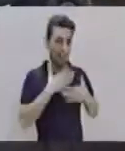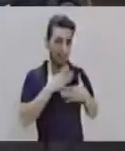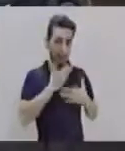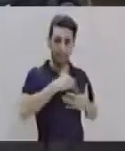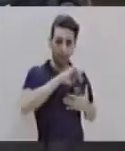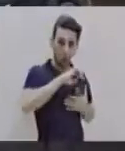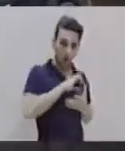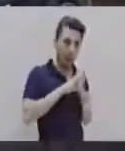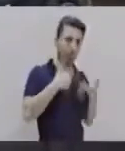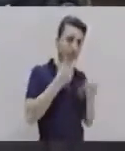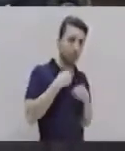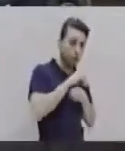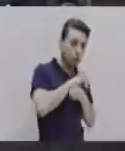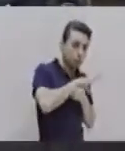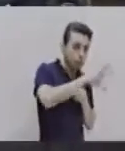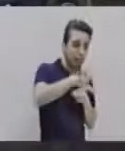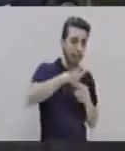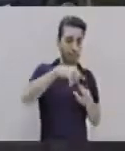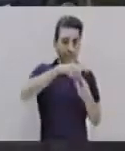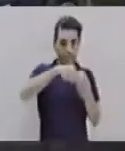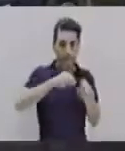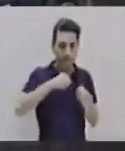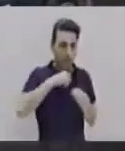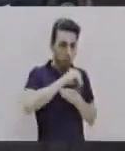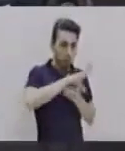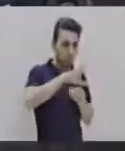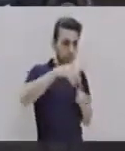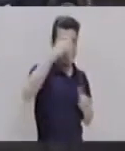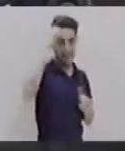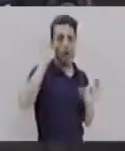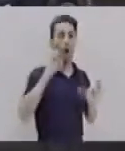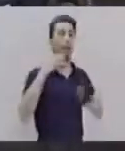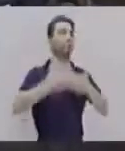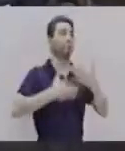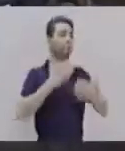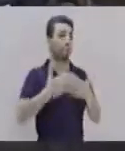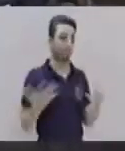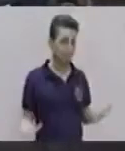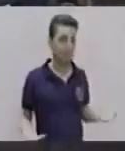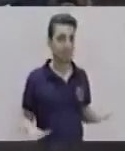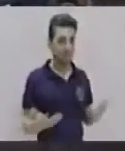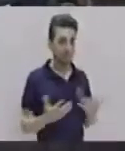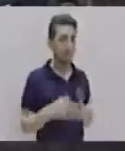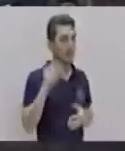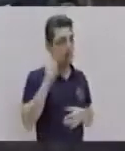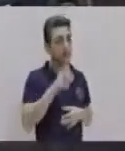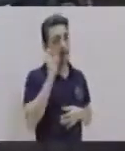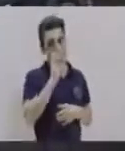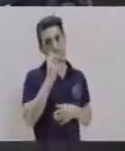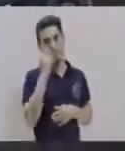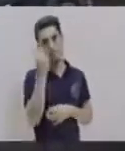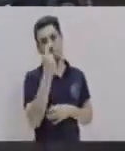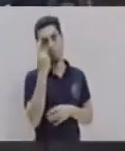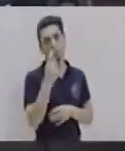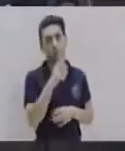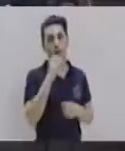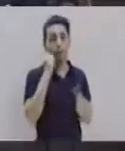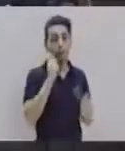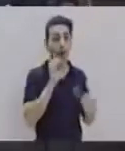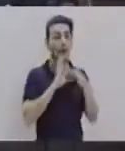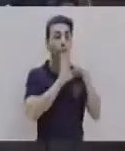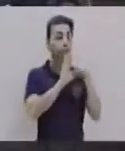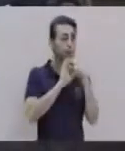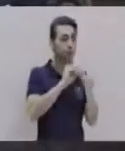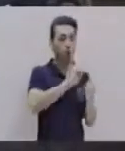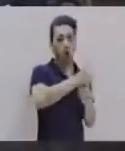y laboralmente, ¿verdad? Entonces, que es como lo prioritario que tenemos. Pero también es tan importante tener unas buenas